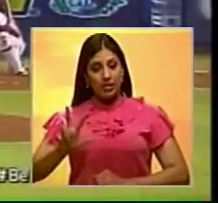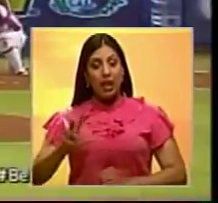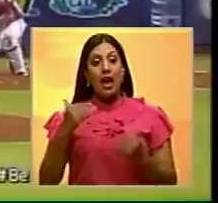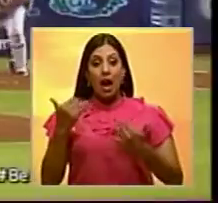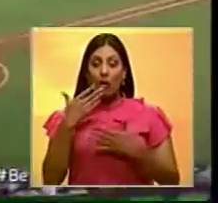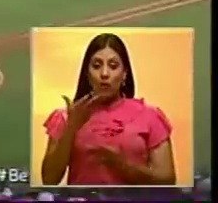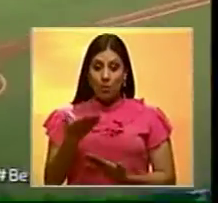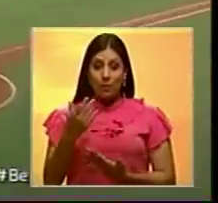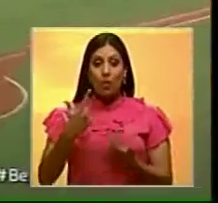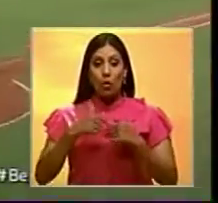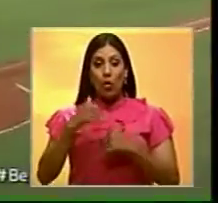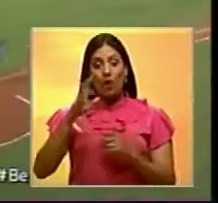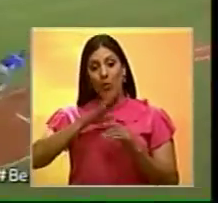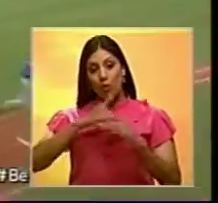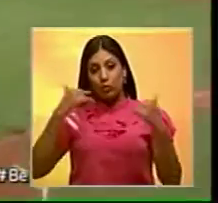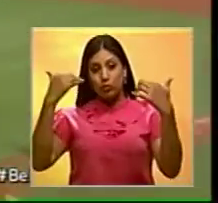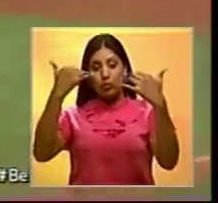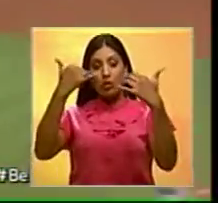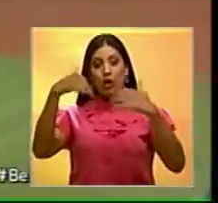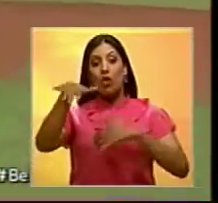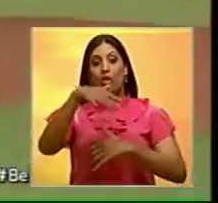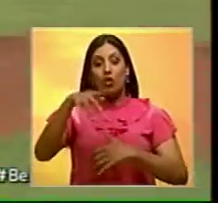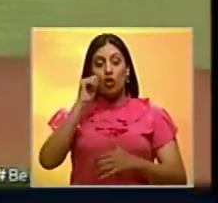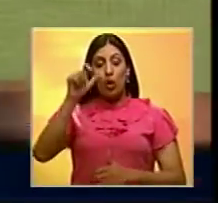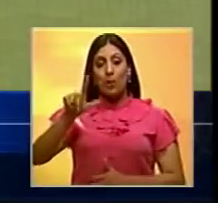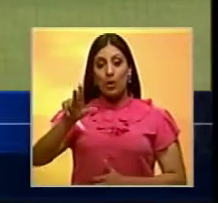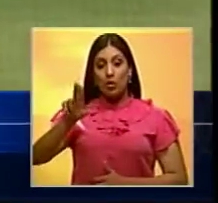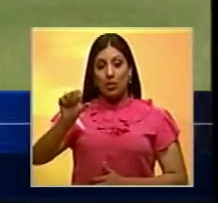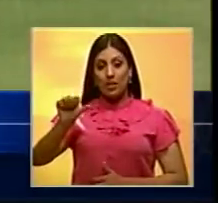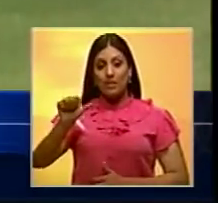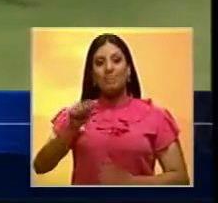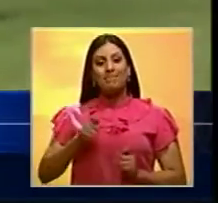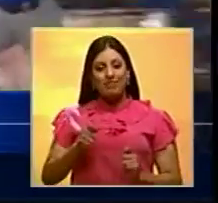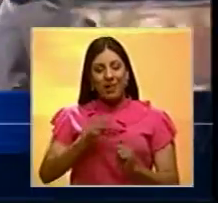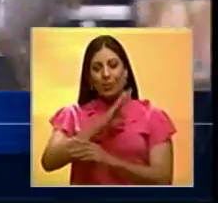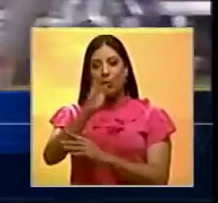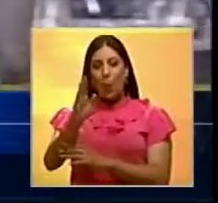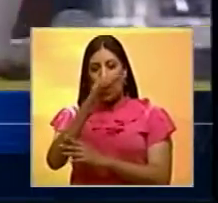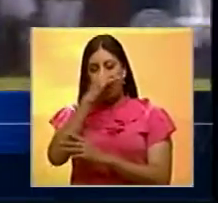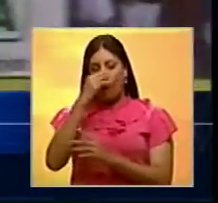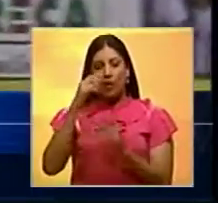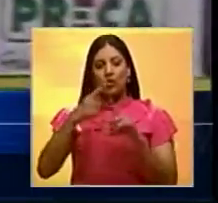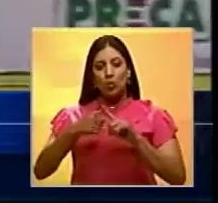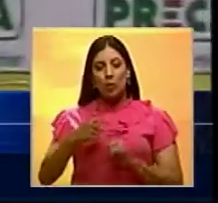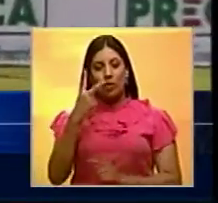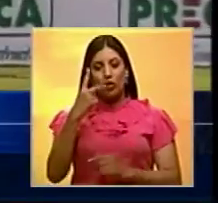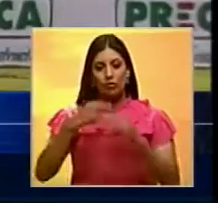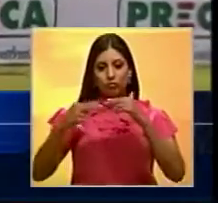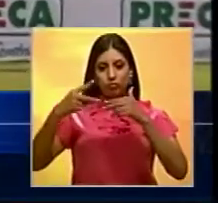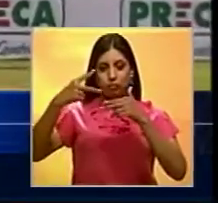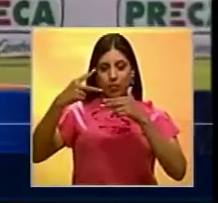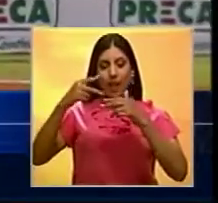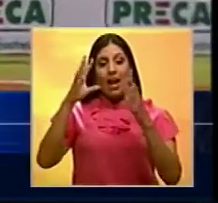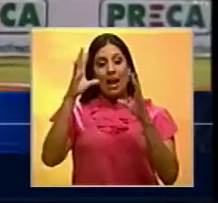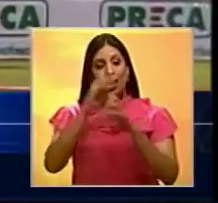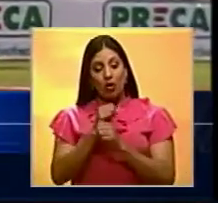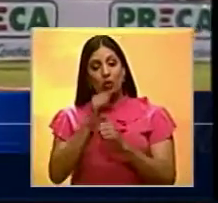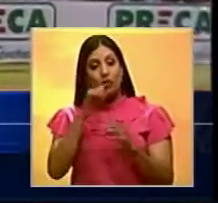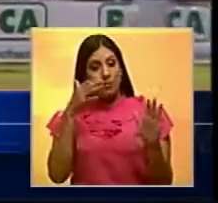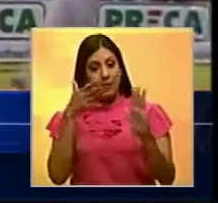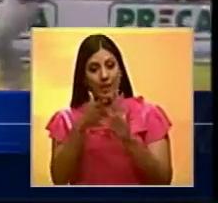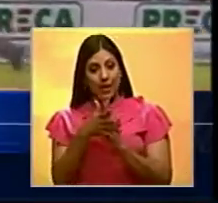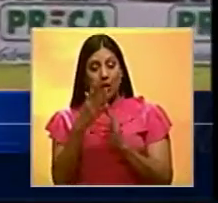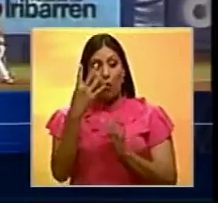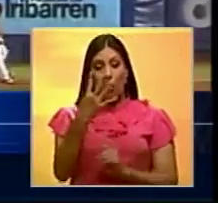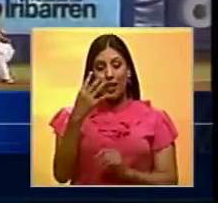vamos al estadio Antonio Herrera Gutiérrez, donde Luis Arraez impulsó a Rodríguez y Rondón sumando las 2 primeras rayitas de la nave de un rally